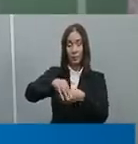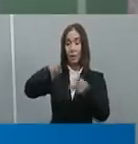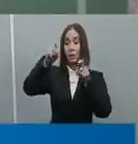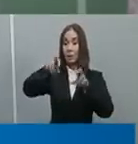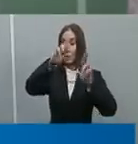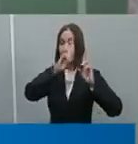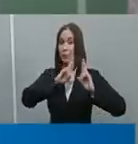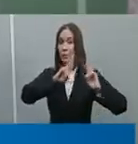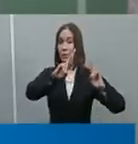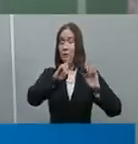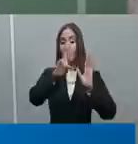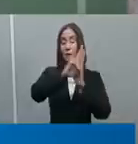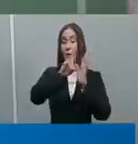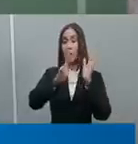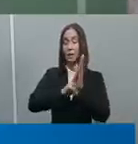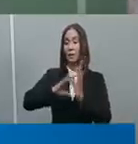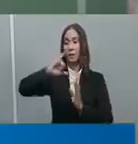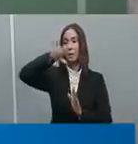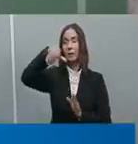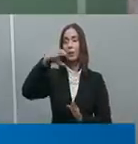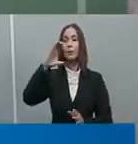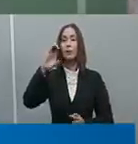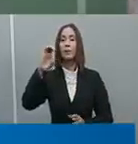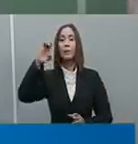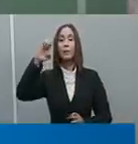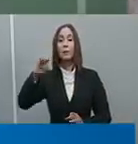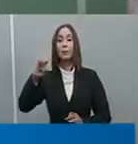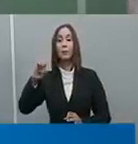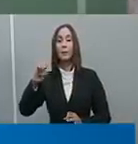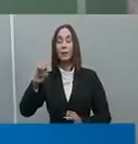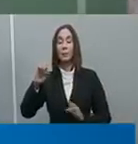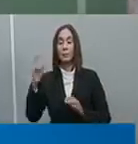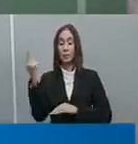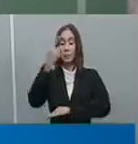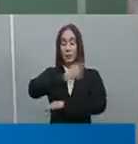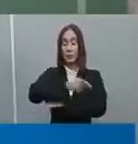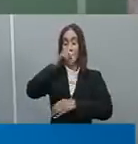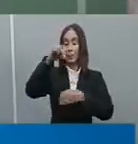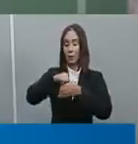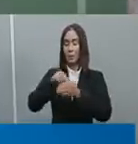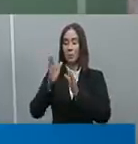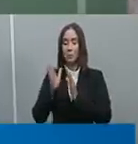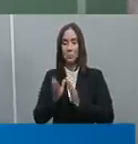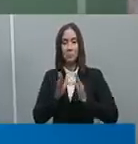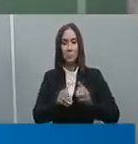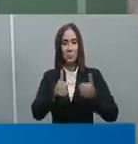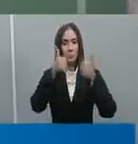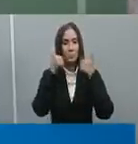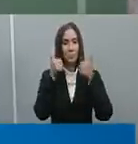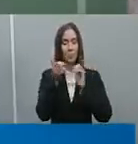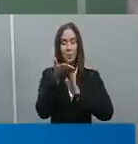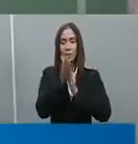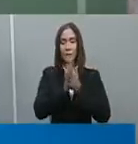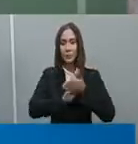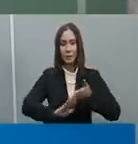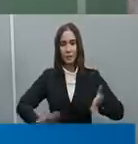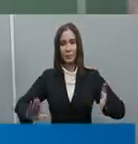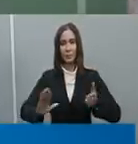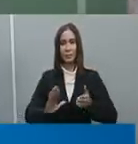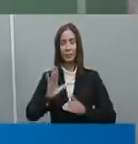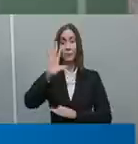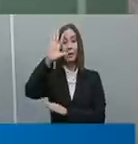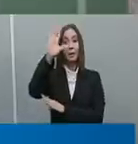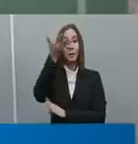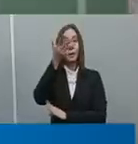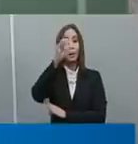Junta Central Electoral para que la jornada se desarrolle en normalidad y tranquilidad. El 5 de julio debe